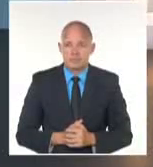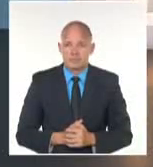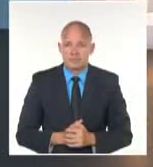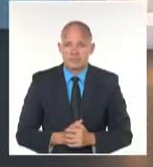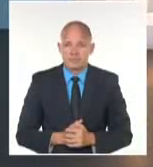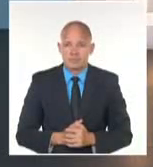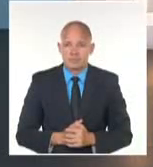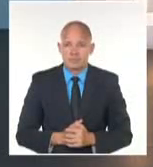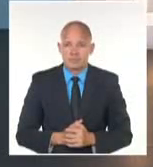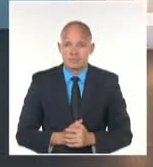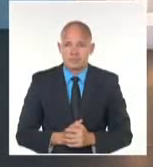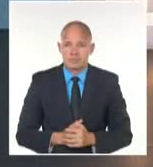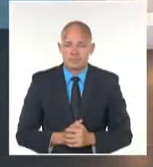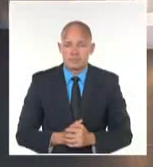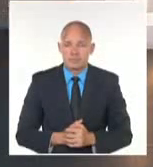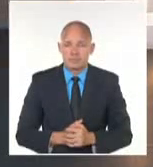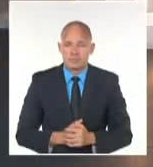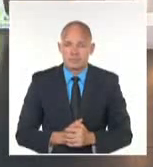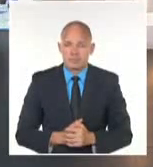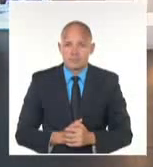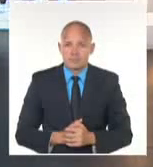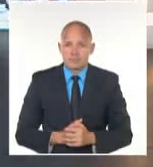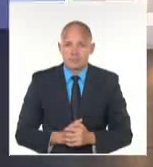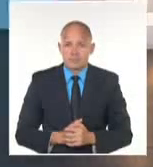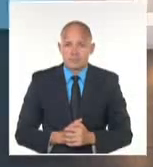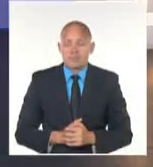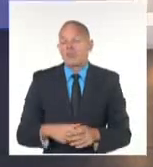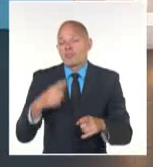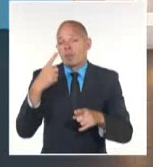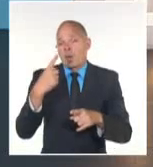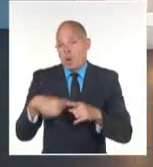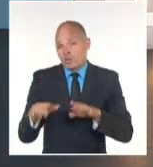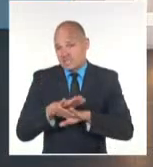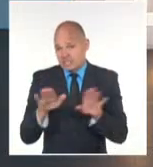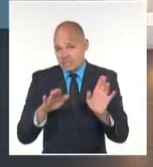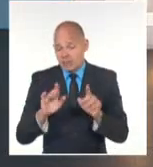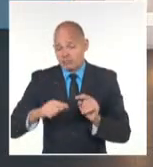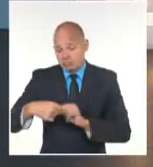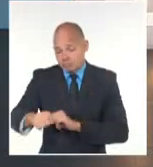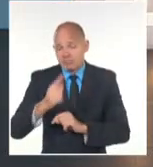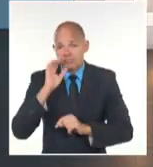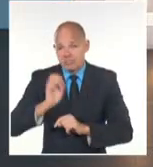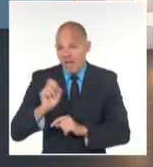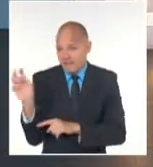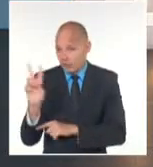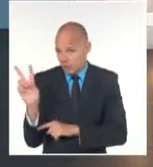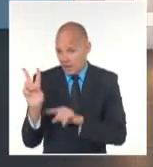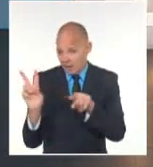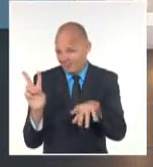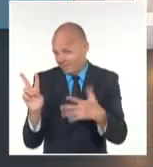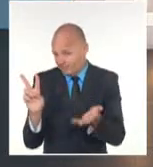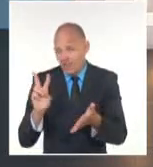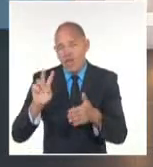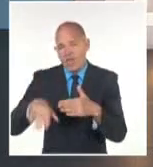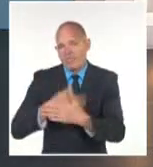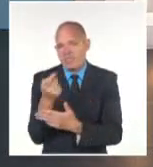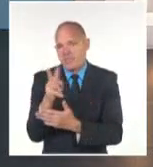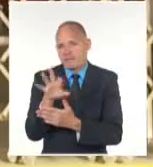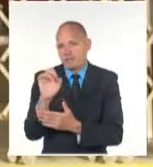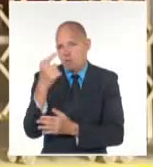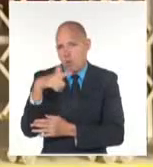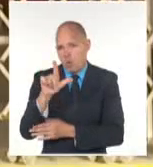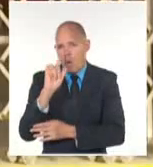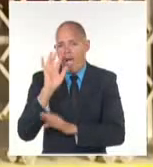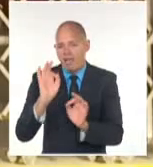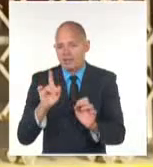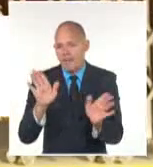Más de 600 jugadores internacionales confirmaron su participación en las elecciones presidenciales programadas para el próximo 28 de julio en Venezuela. El